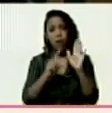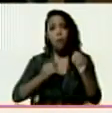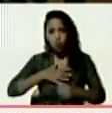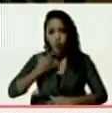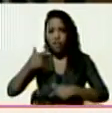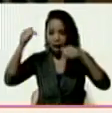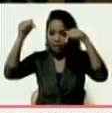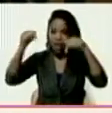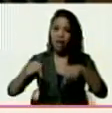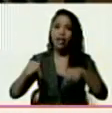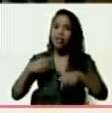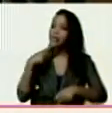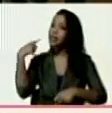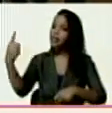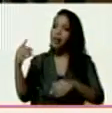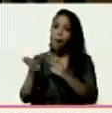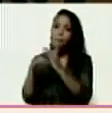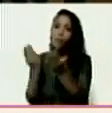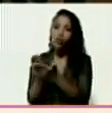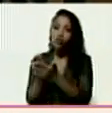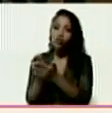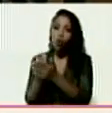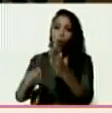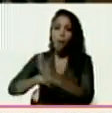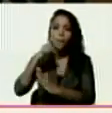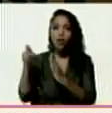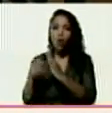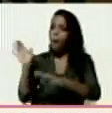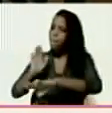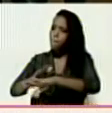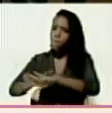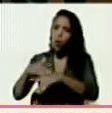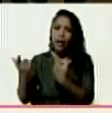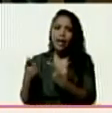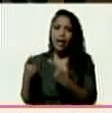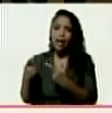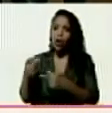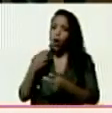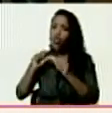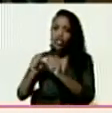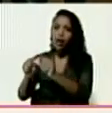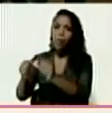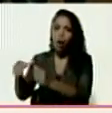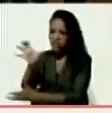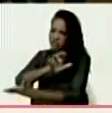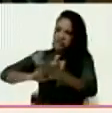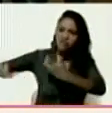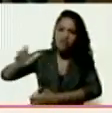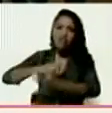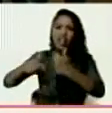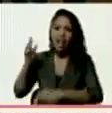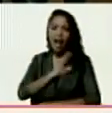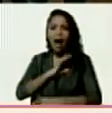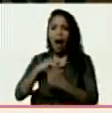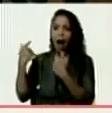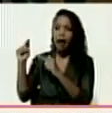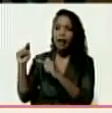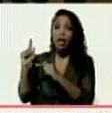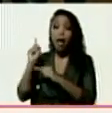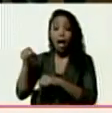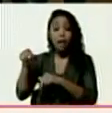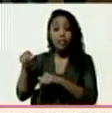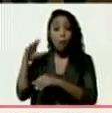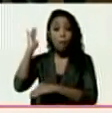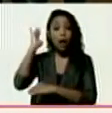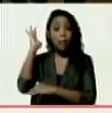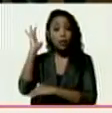desde aquí decirle al mundo entero por qué seguimos nosotros con el desastre que tenemos. Este es un Parlamento donde nosotros